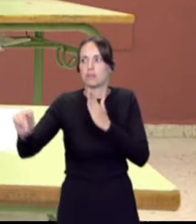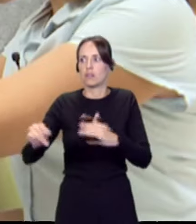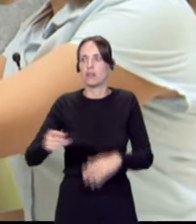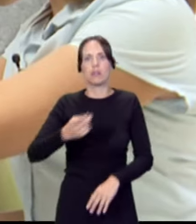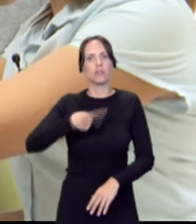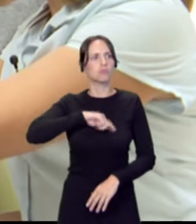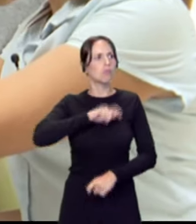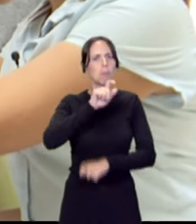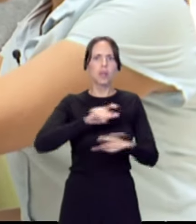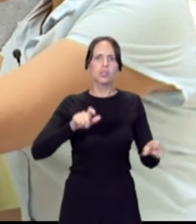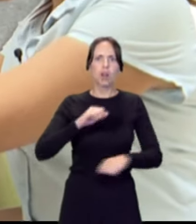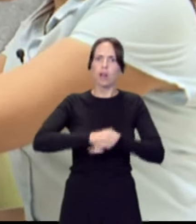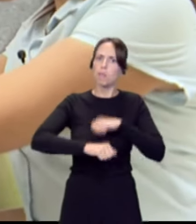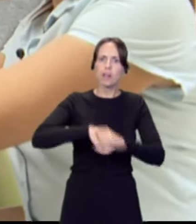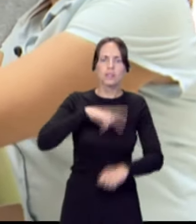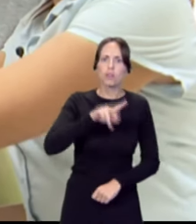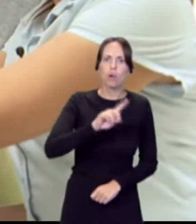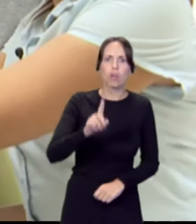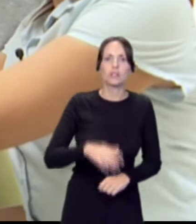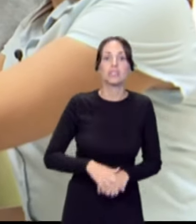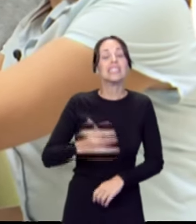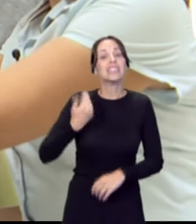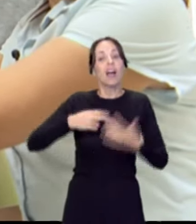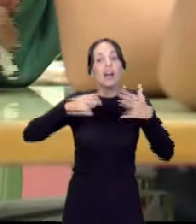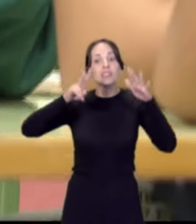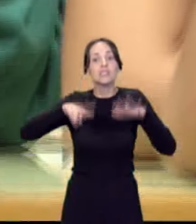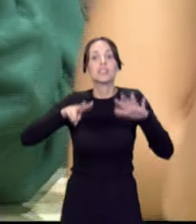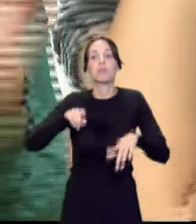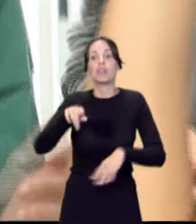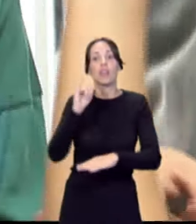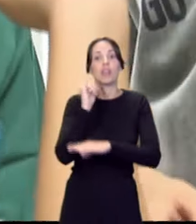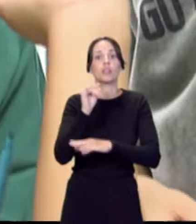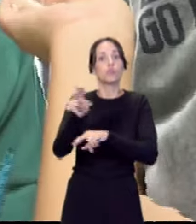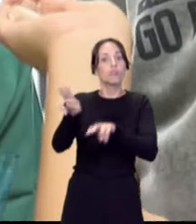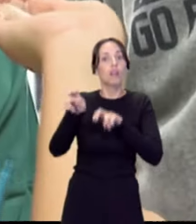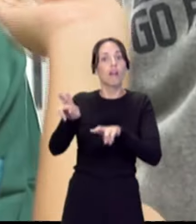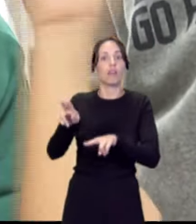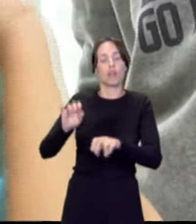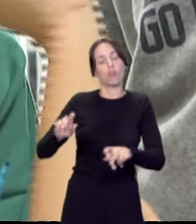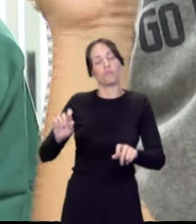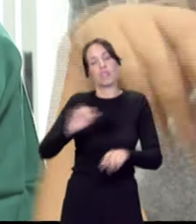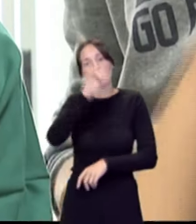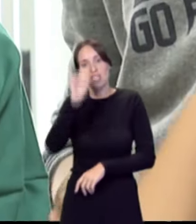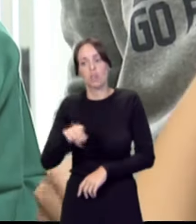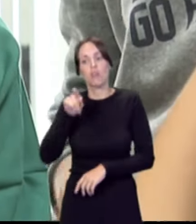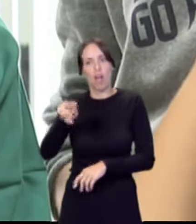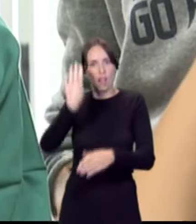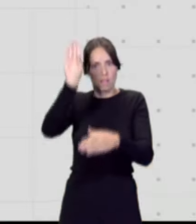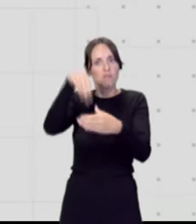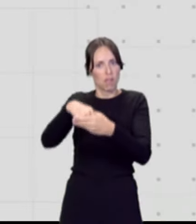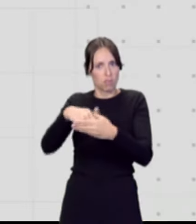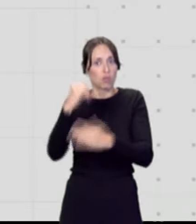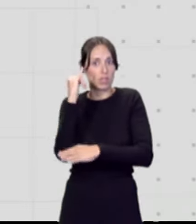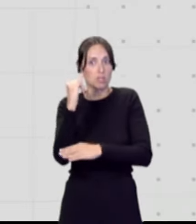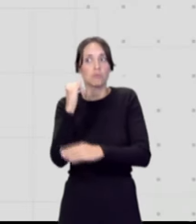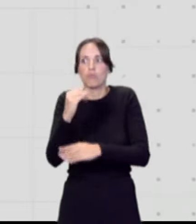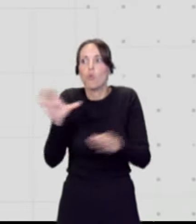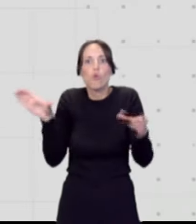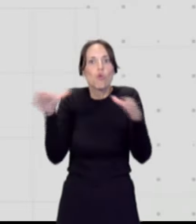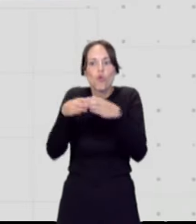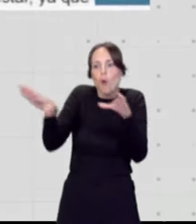mercancías. Ya llevaba 7 meses en clase en este instituto de Ravelo en el Sausal. Formaba parte del grupo. Por eso sus compañeros